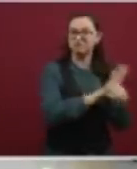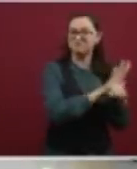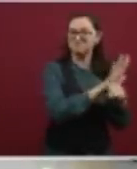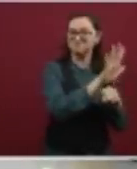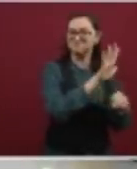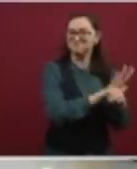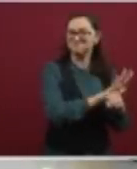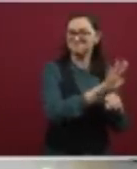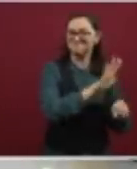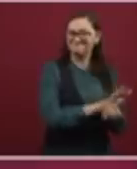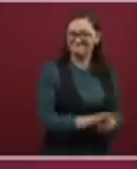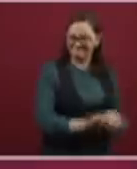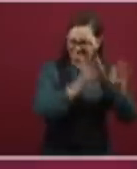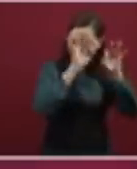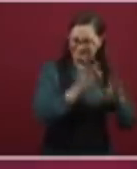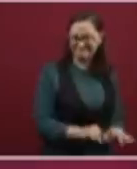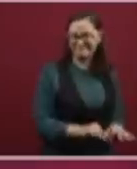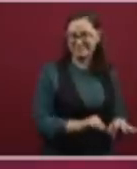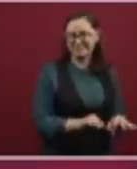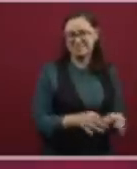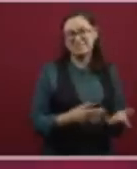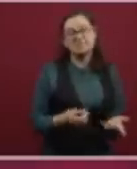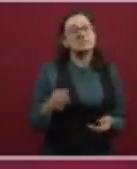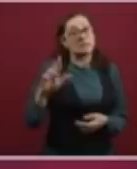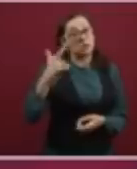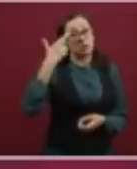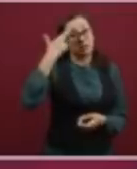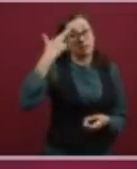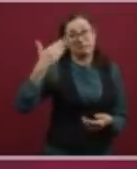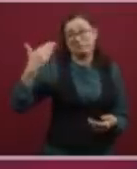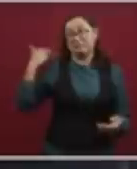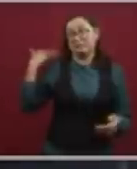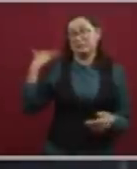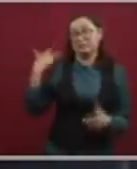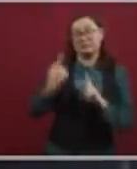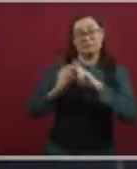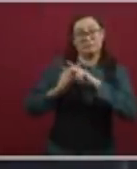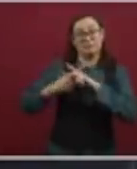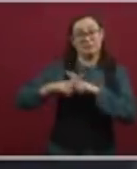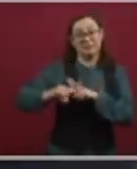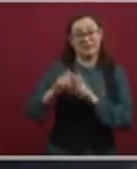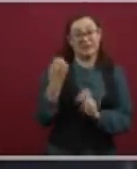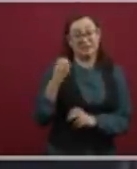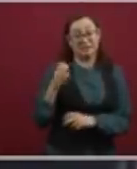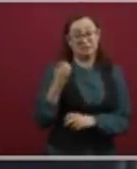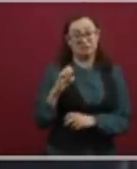Llegamos a tener la mitad en el país